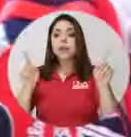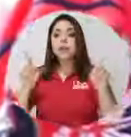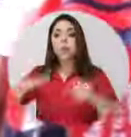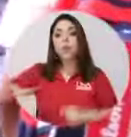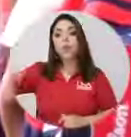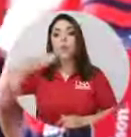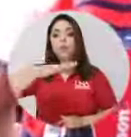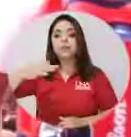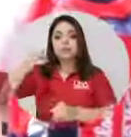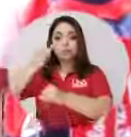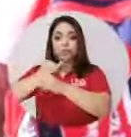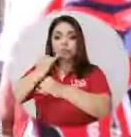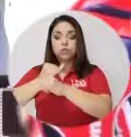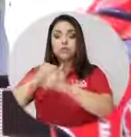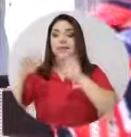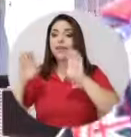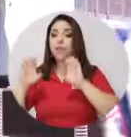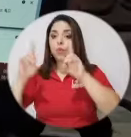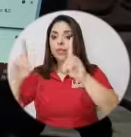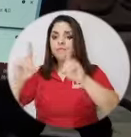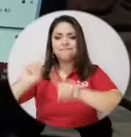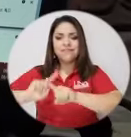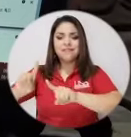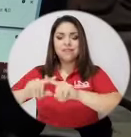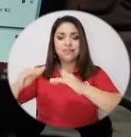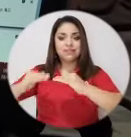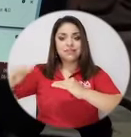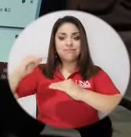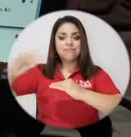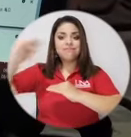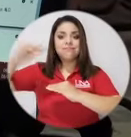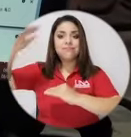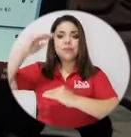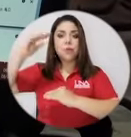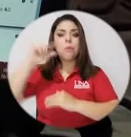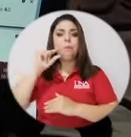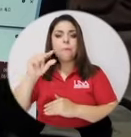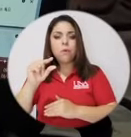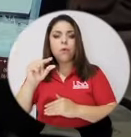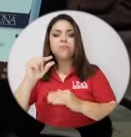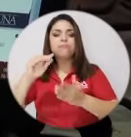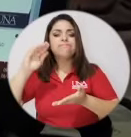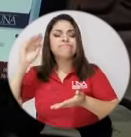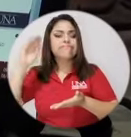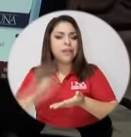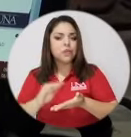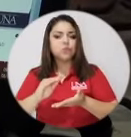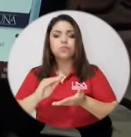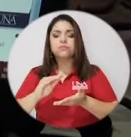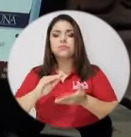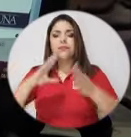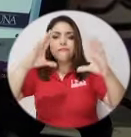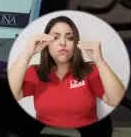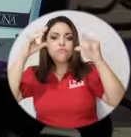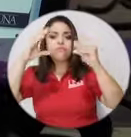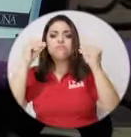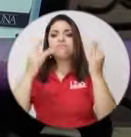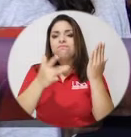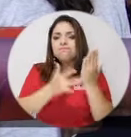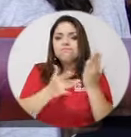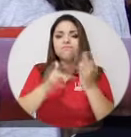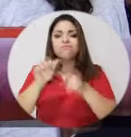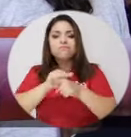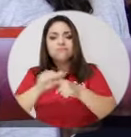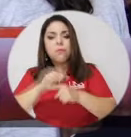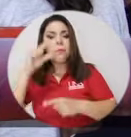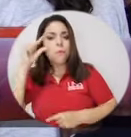los niveles, ¿verdad?, que estaban, digamos, más distanciadas de estos procesos, obviamente se enfrentaron